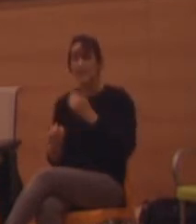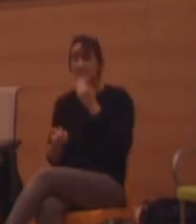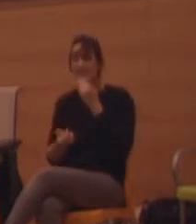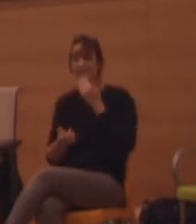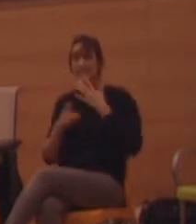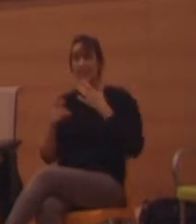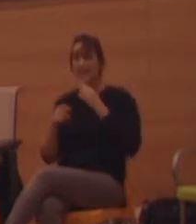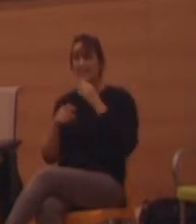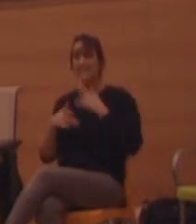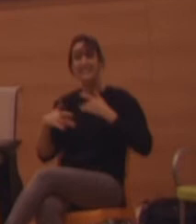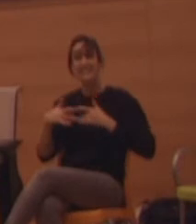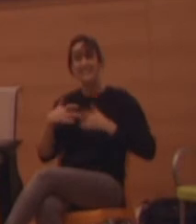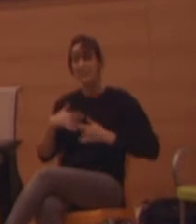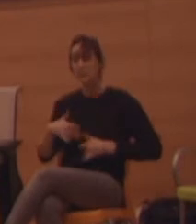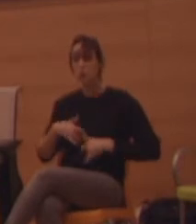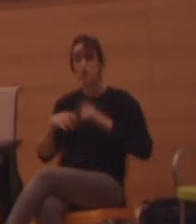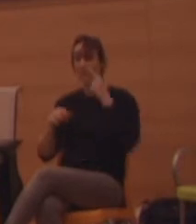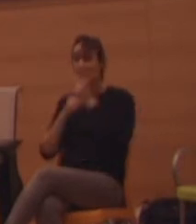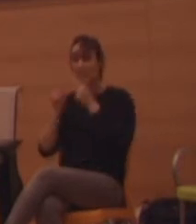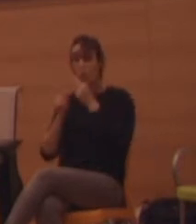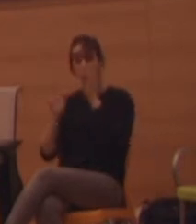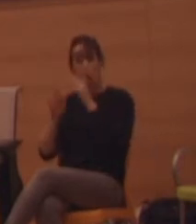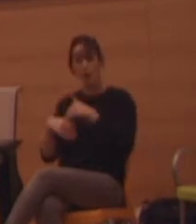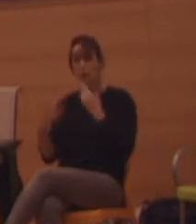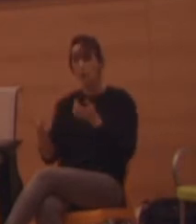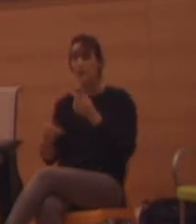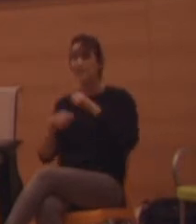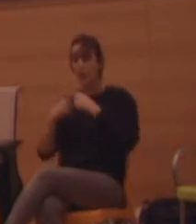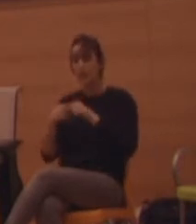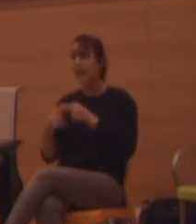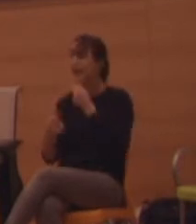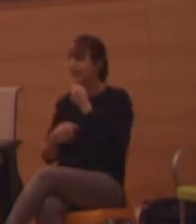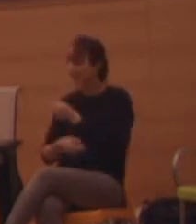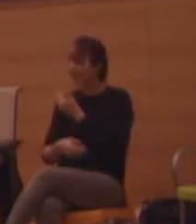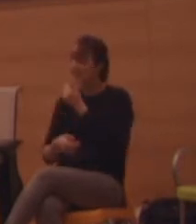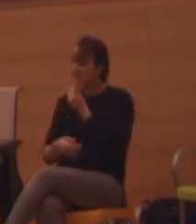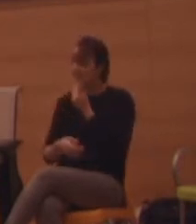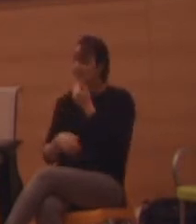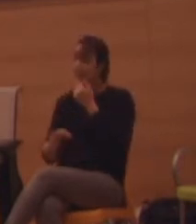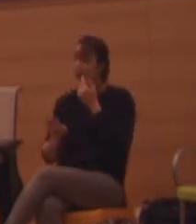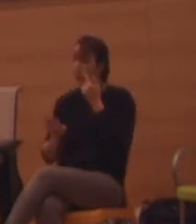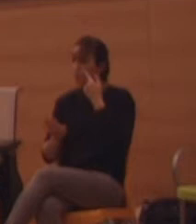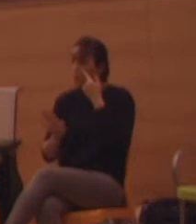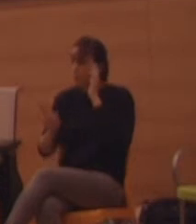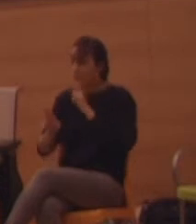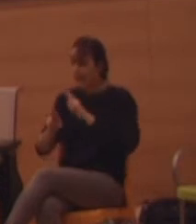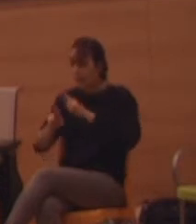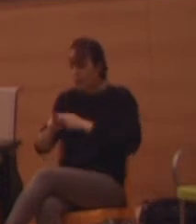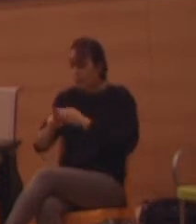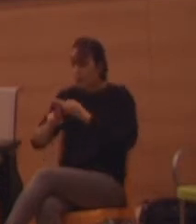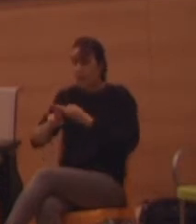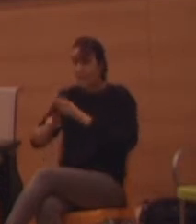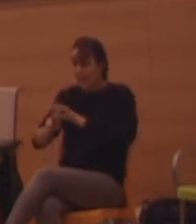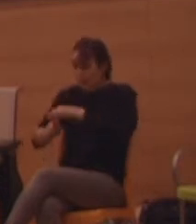signos de infección, no van a tener ningún problema. Lo único que hay que decir a la familia es que puede ser que en algún momento, al quitar el calcetín, salga un dedo con el